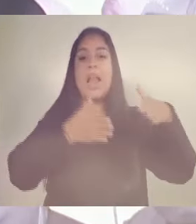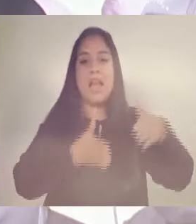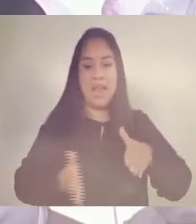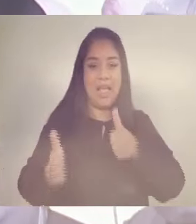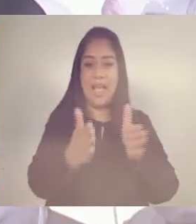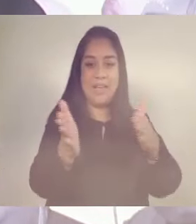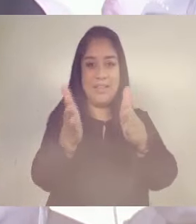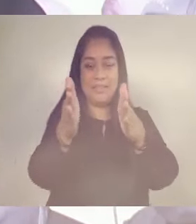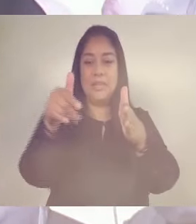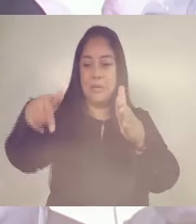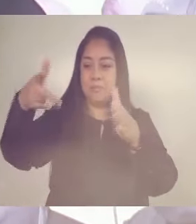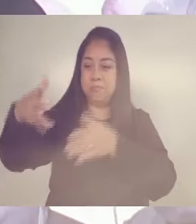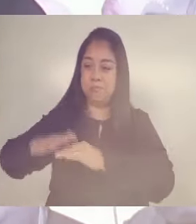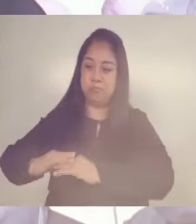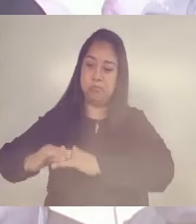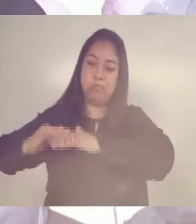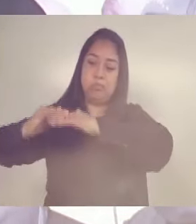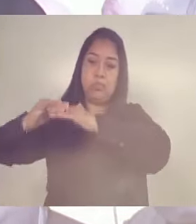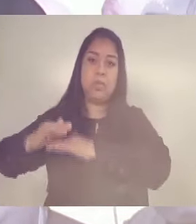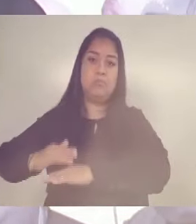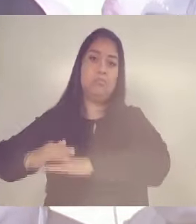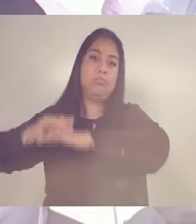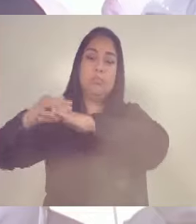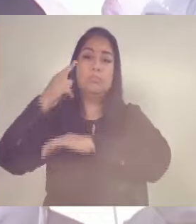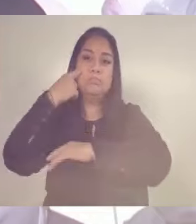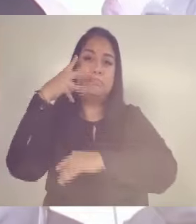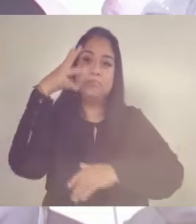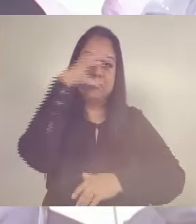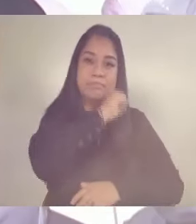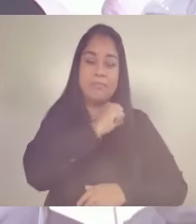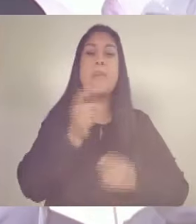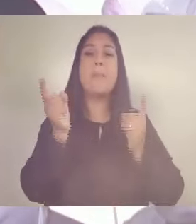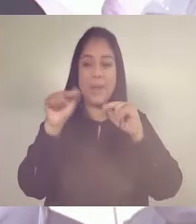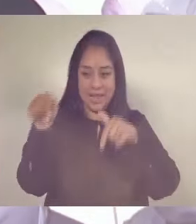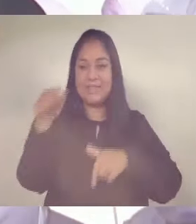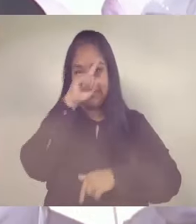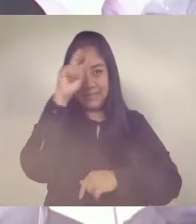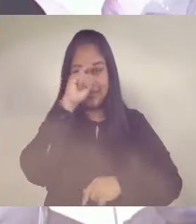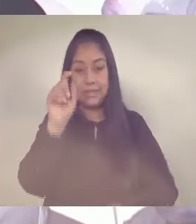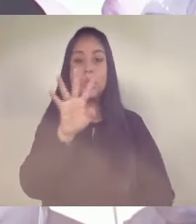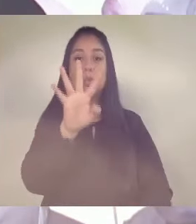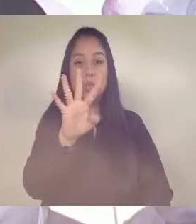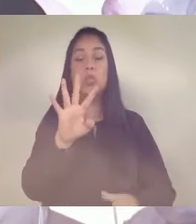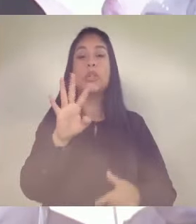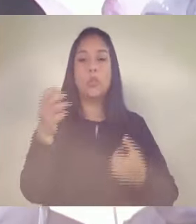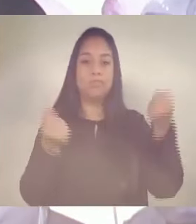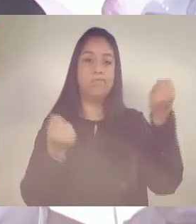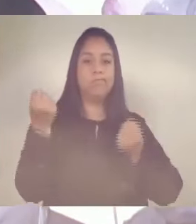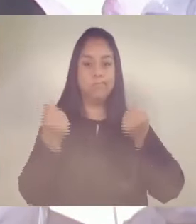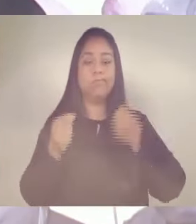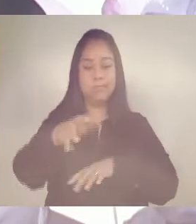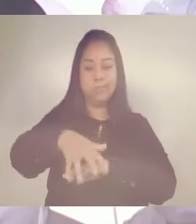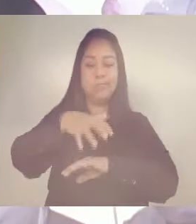de los rellenos que se realizan. Y por eso no se ve. Pero ahí están trabajando cuatro máquinas y están trabajando, si